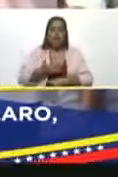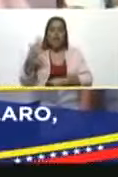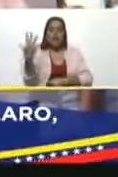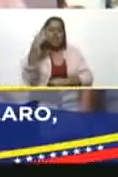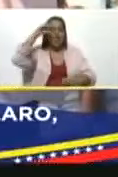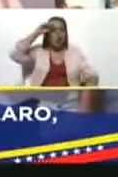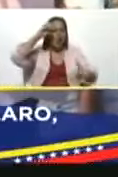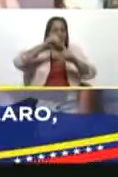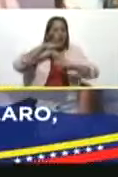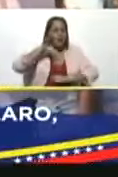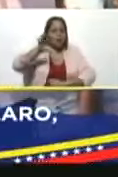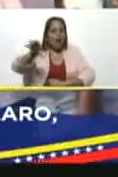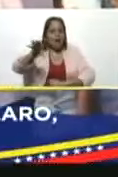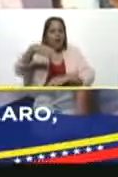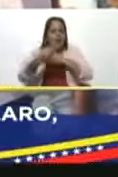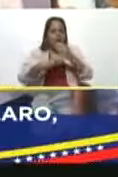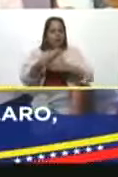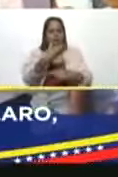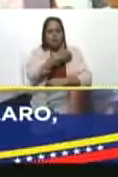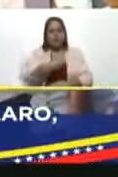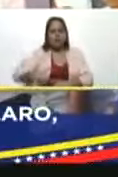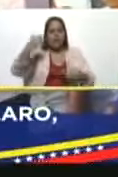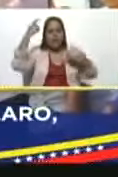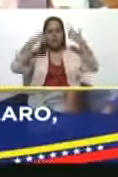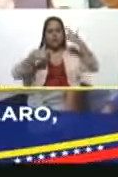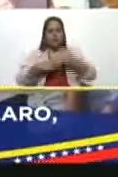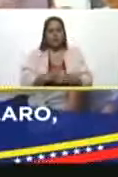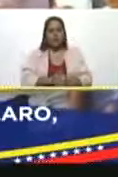objetivo de la patria que lanzó el comandante Chávez.